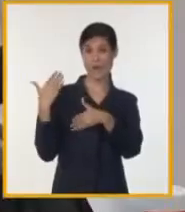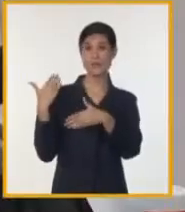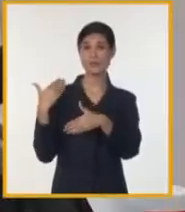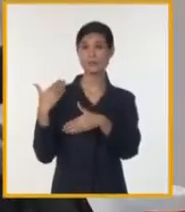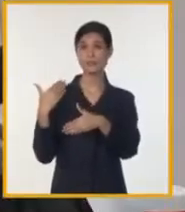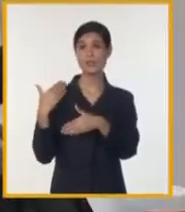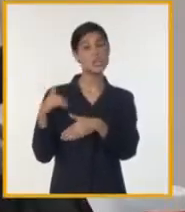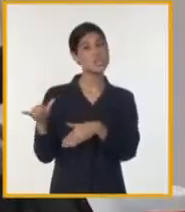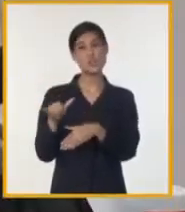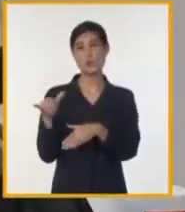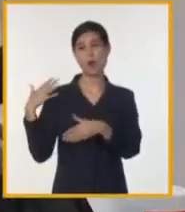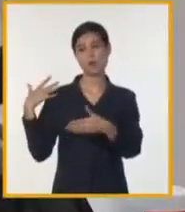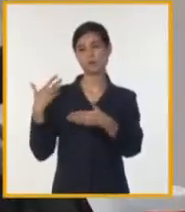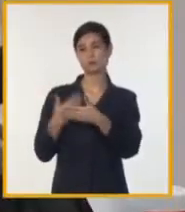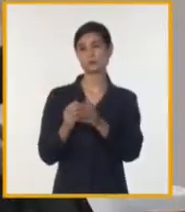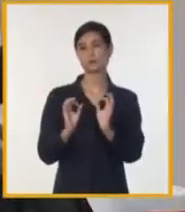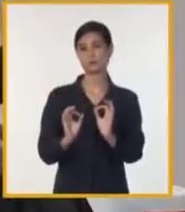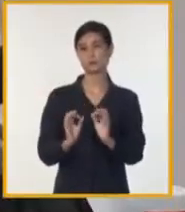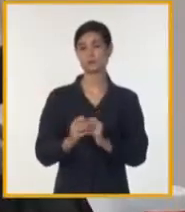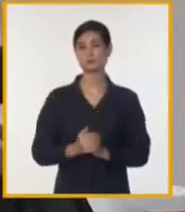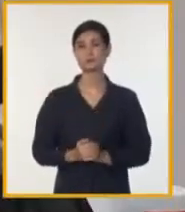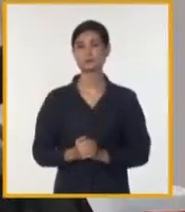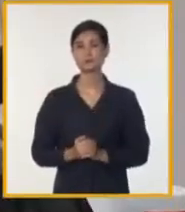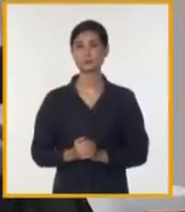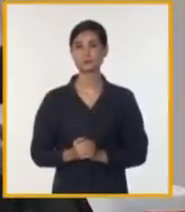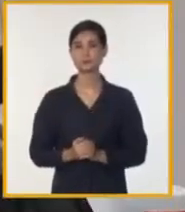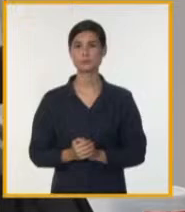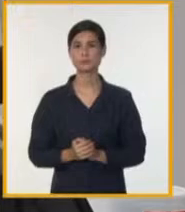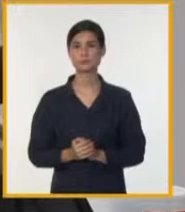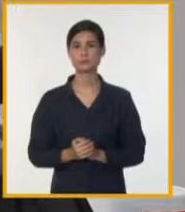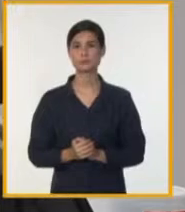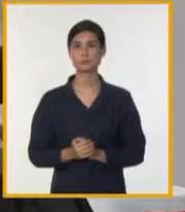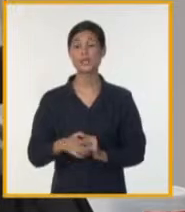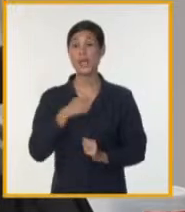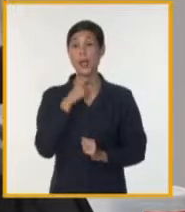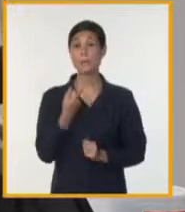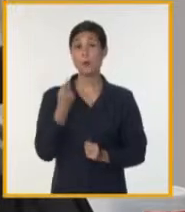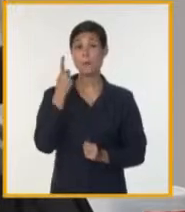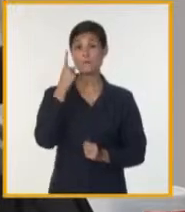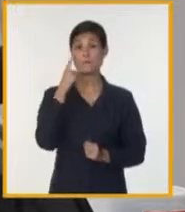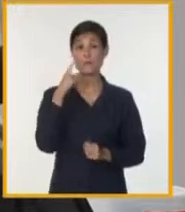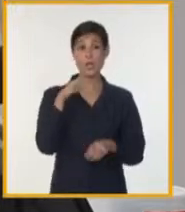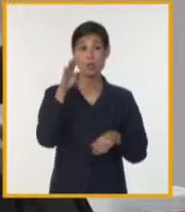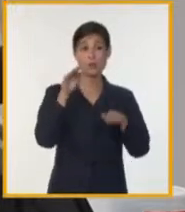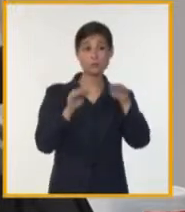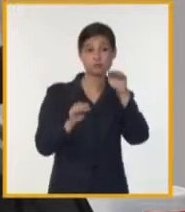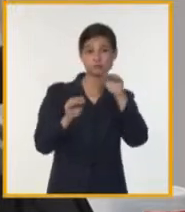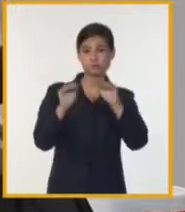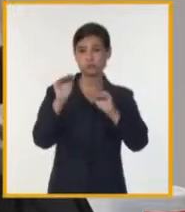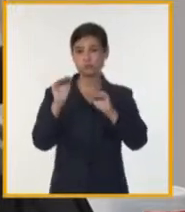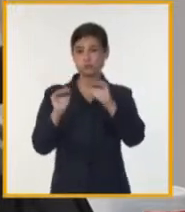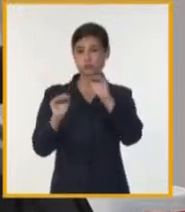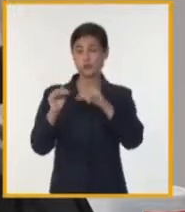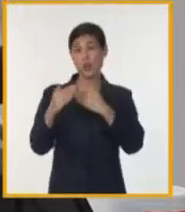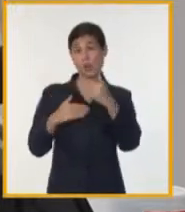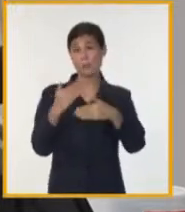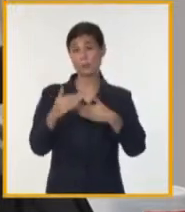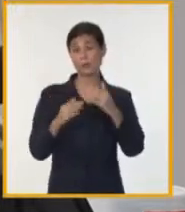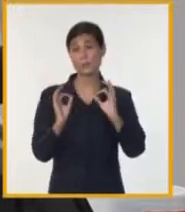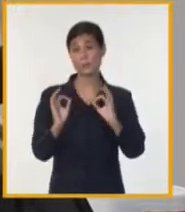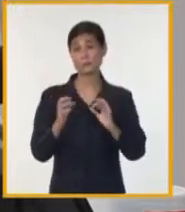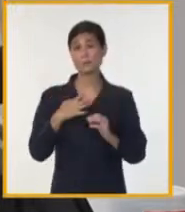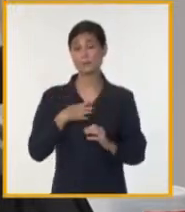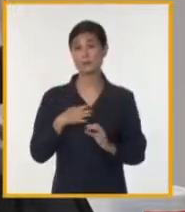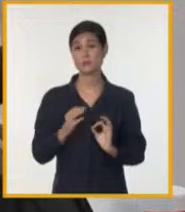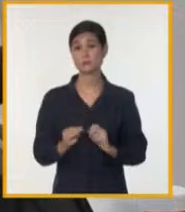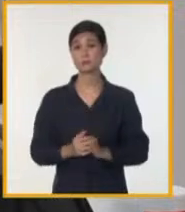en la frecuencia y está reflejado en los niveles de transportación de pasajeros que vamos a comentarles más adelante. Esta estructura